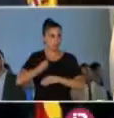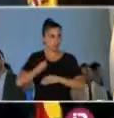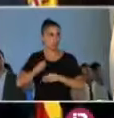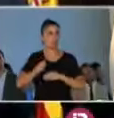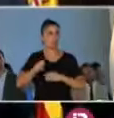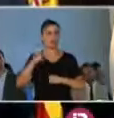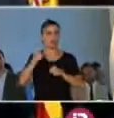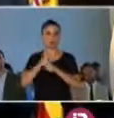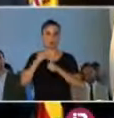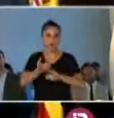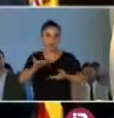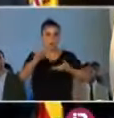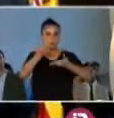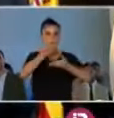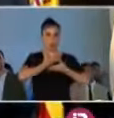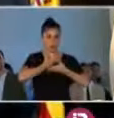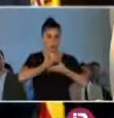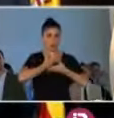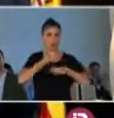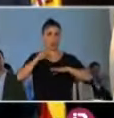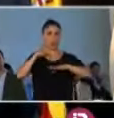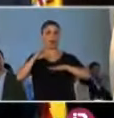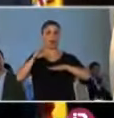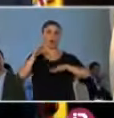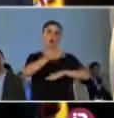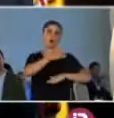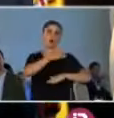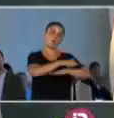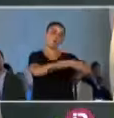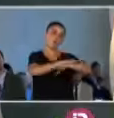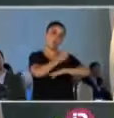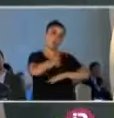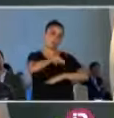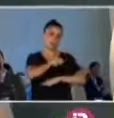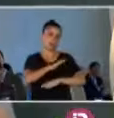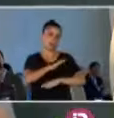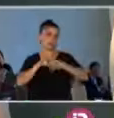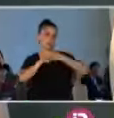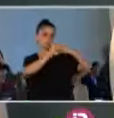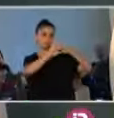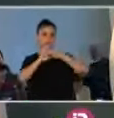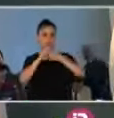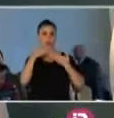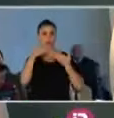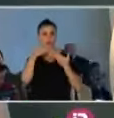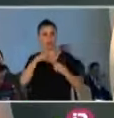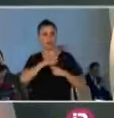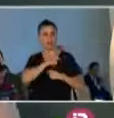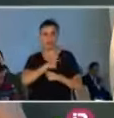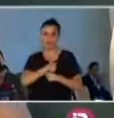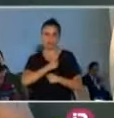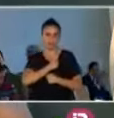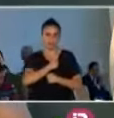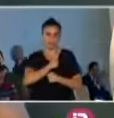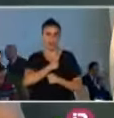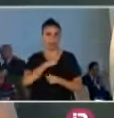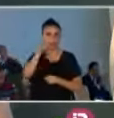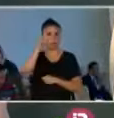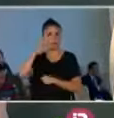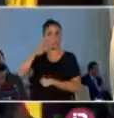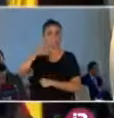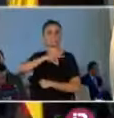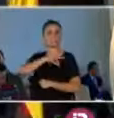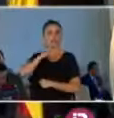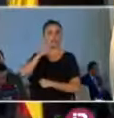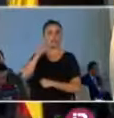seguir trabajando lealmente con el Gobierno de España. Agradezco por ello de todo corazón la presencia hoy de la ministra Teresa